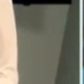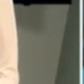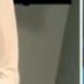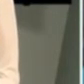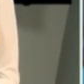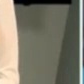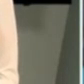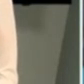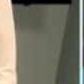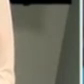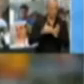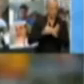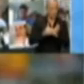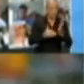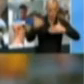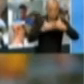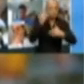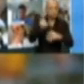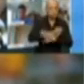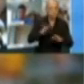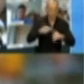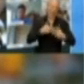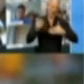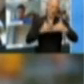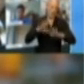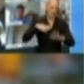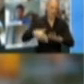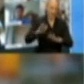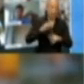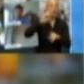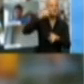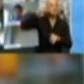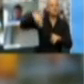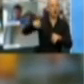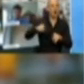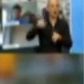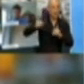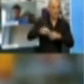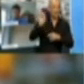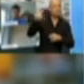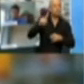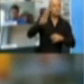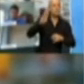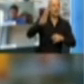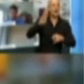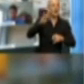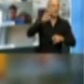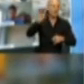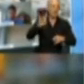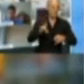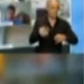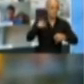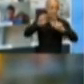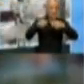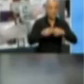de pacientes en forma protocolizada, se ven sus resultados y la verdad es que los resultados preliminares que tenemos hasta este momento indican de que es